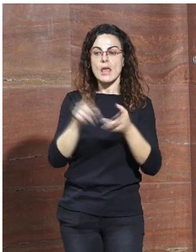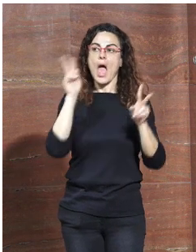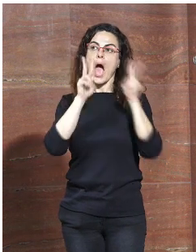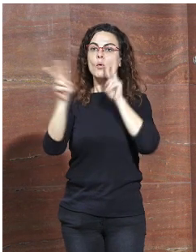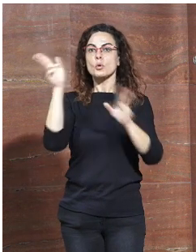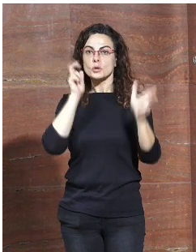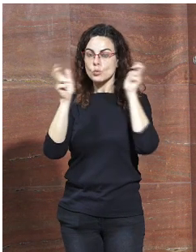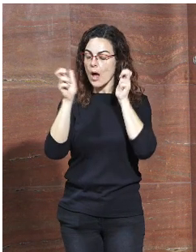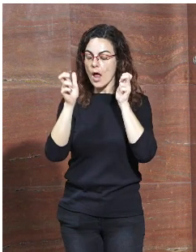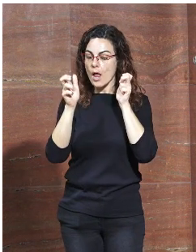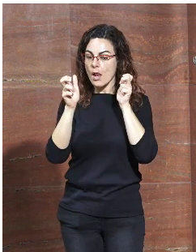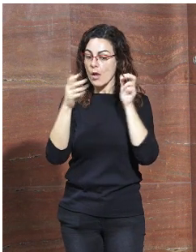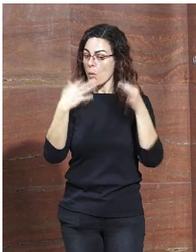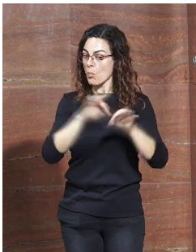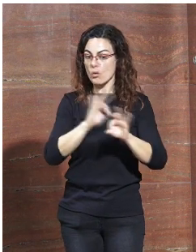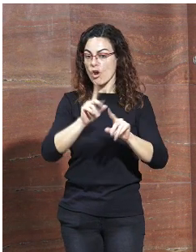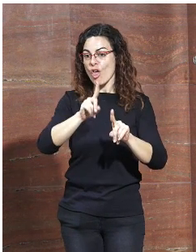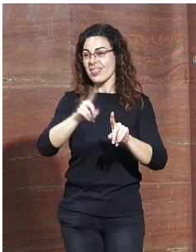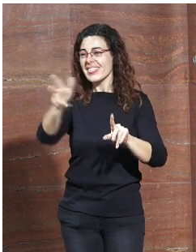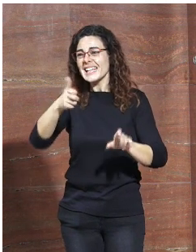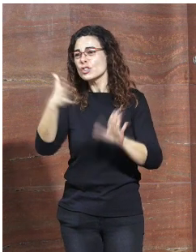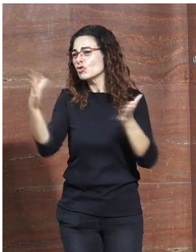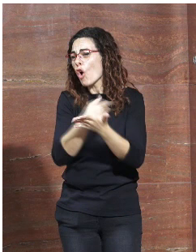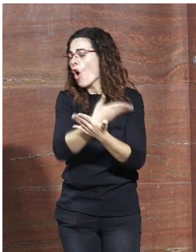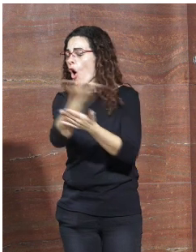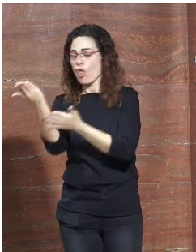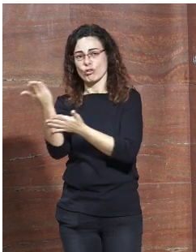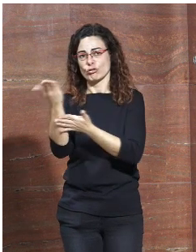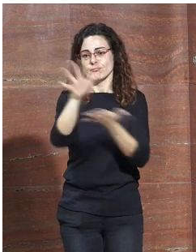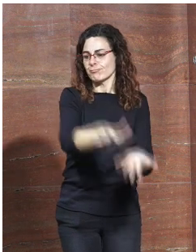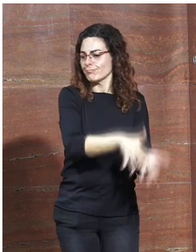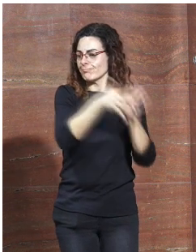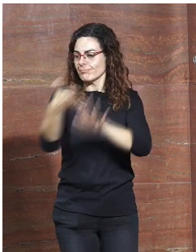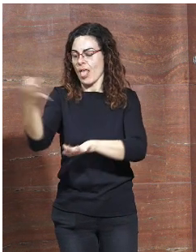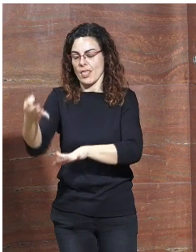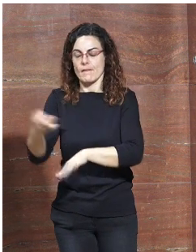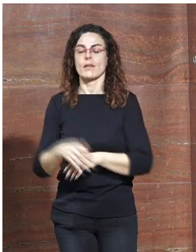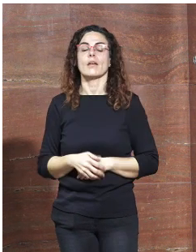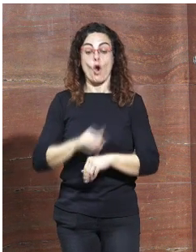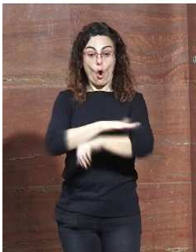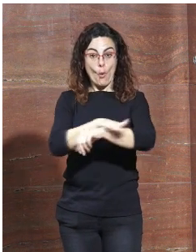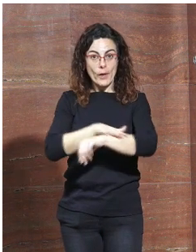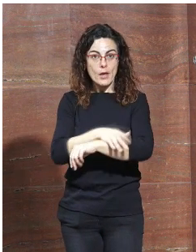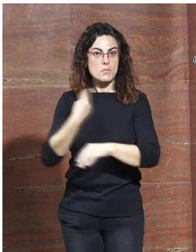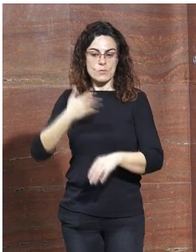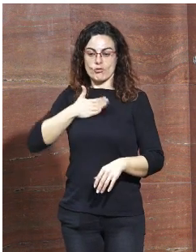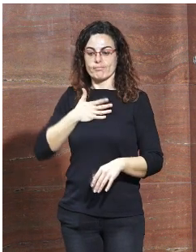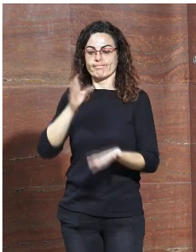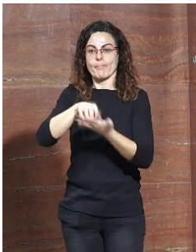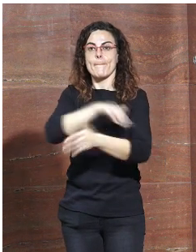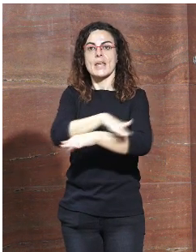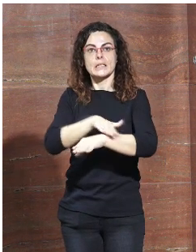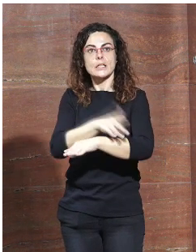y tiene que proyectarse en todos los derechos. En el Gobierno, en el Ministerio, entendemos